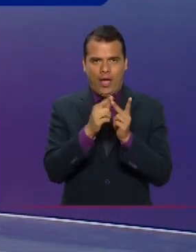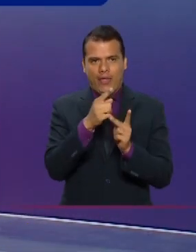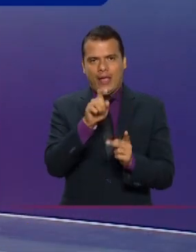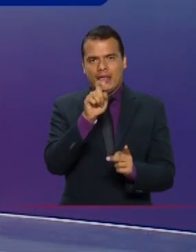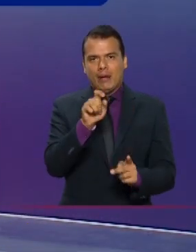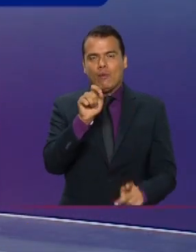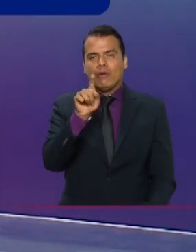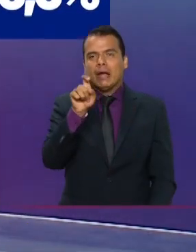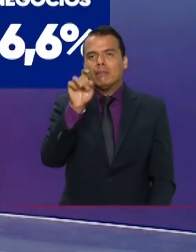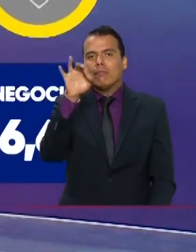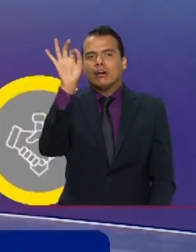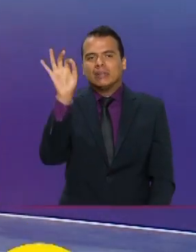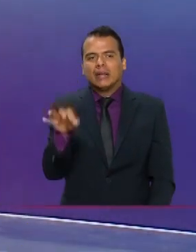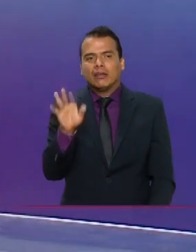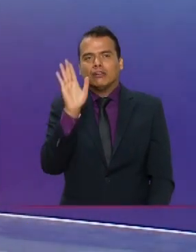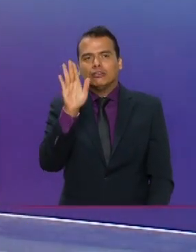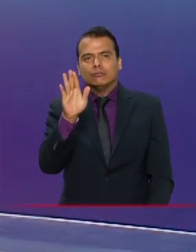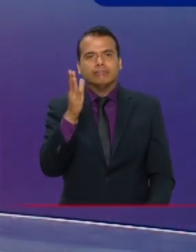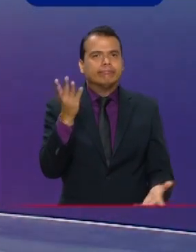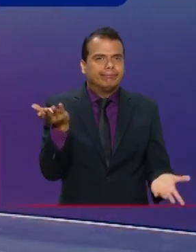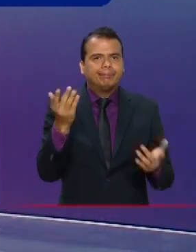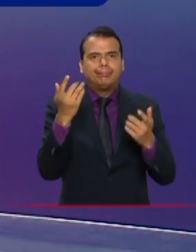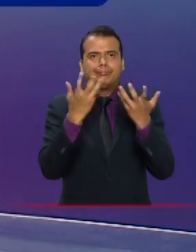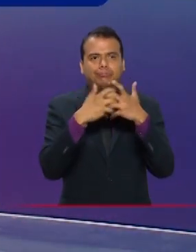16.6% en negocios como consultorías,